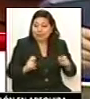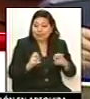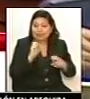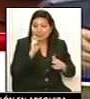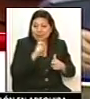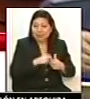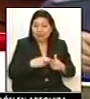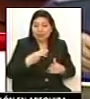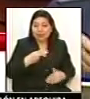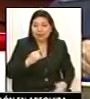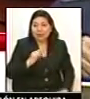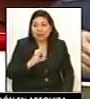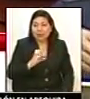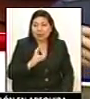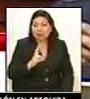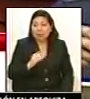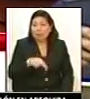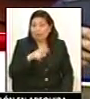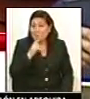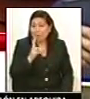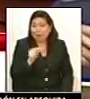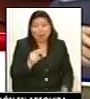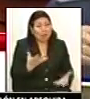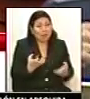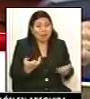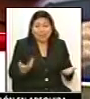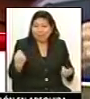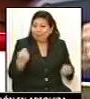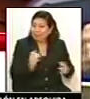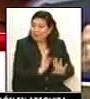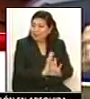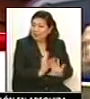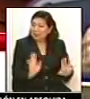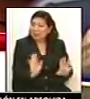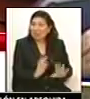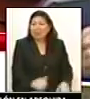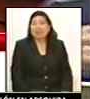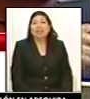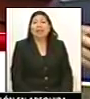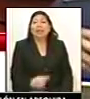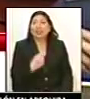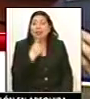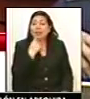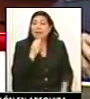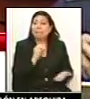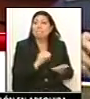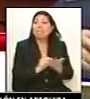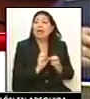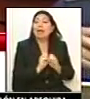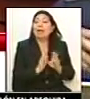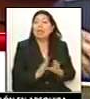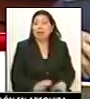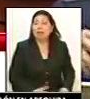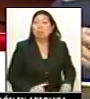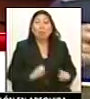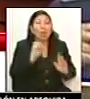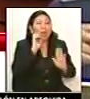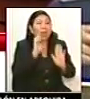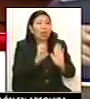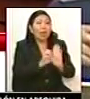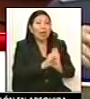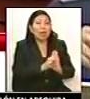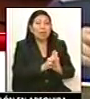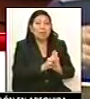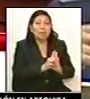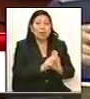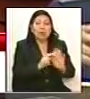minería, hidrocarburos, porque en el Perú hay quienes no quieren que haya inversión. Y eso hay que decirlo con claridad. Yo quiero poner algunos ejemplos. En el